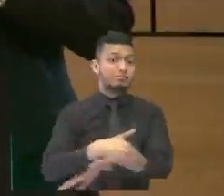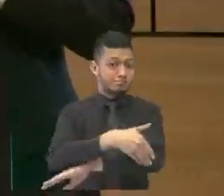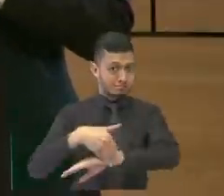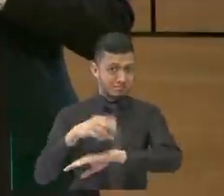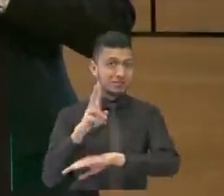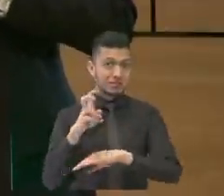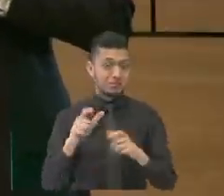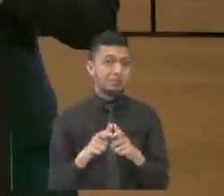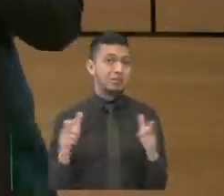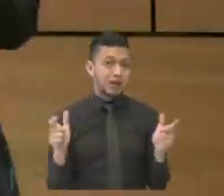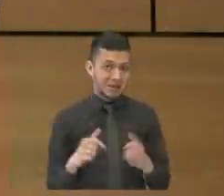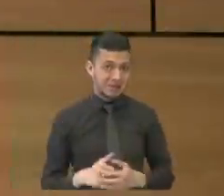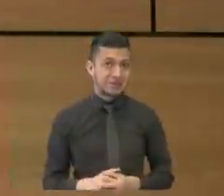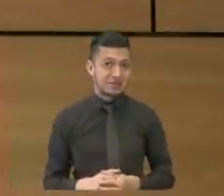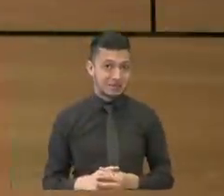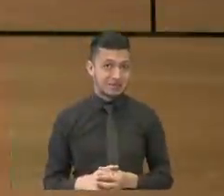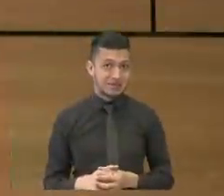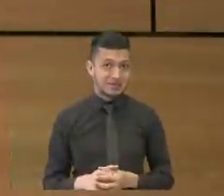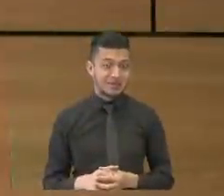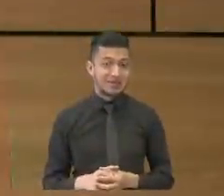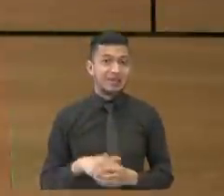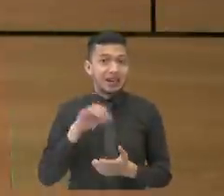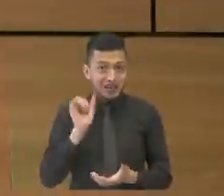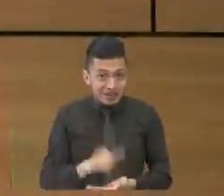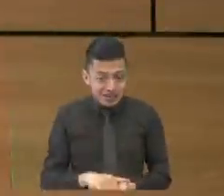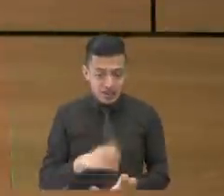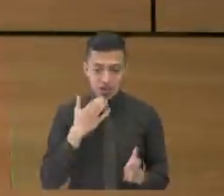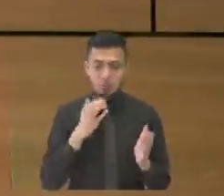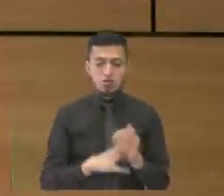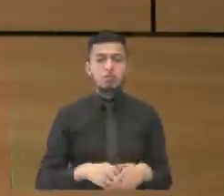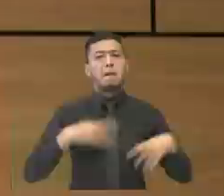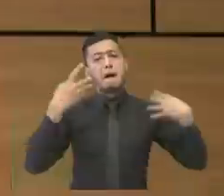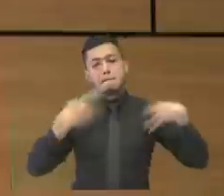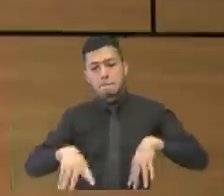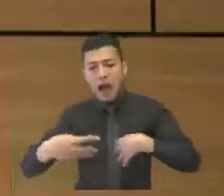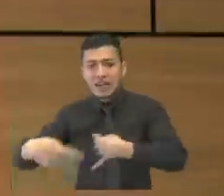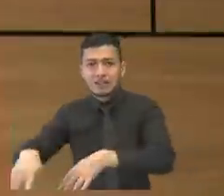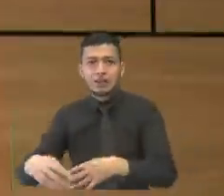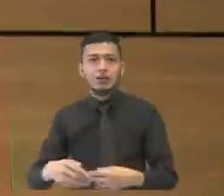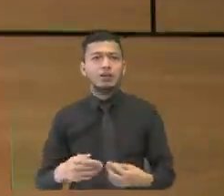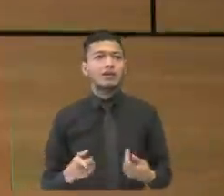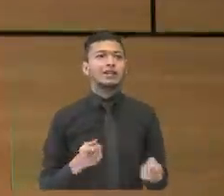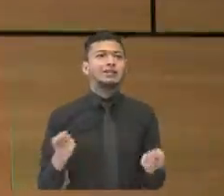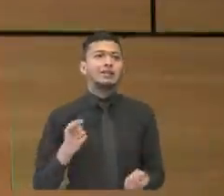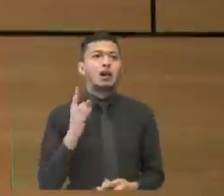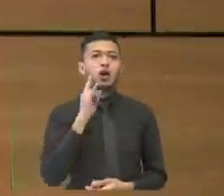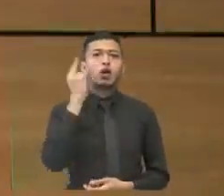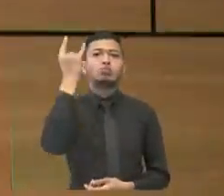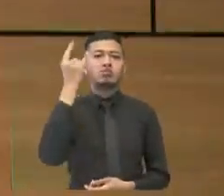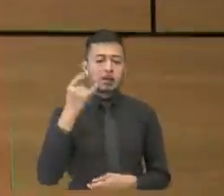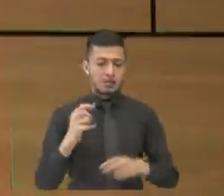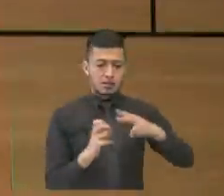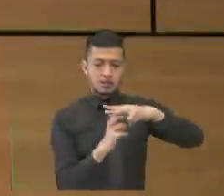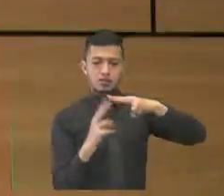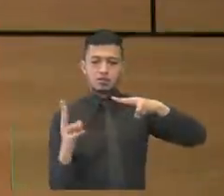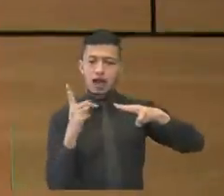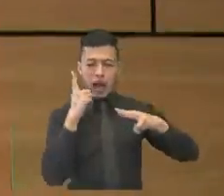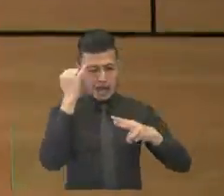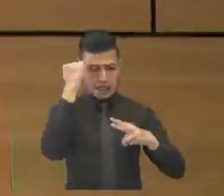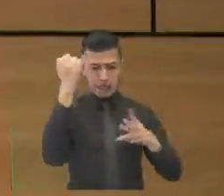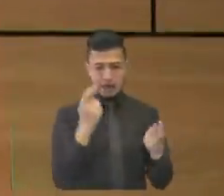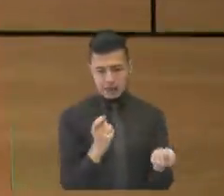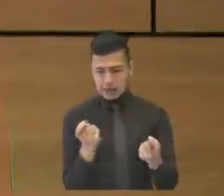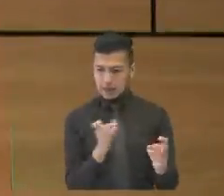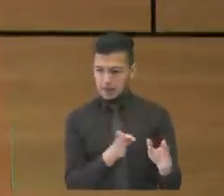alta. Cada vez que pase eso, no hay manera de hacer desvíos operacionales si